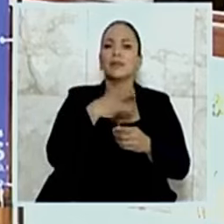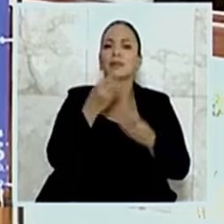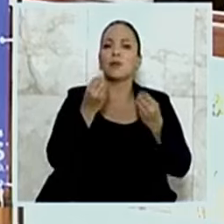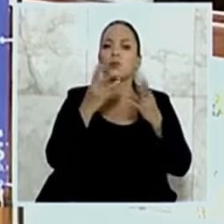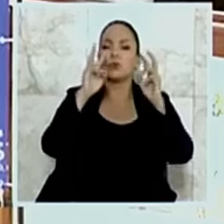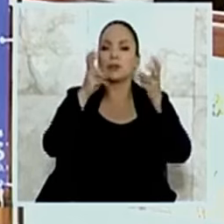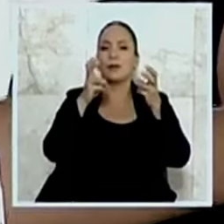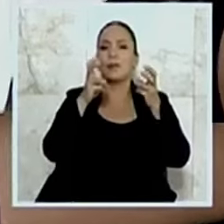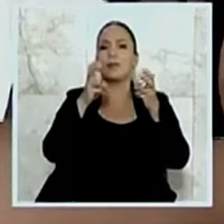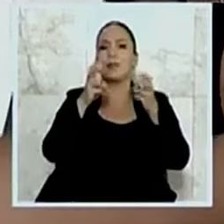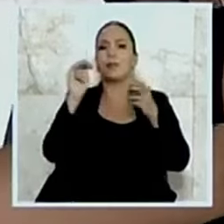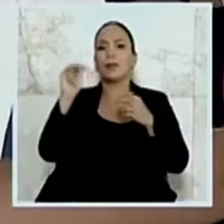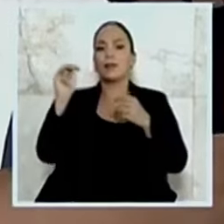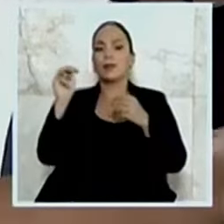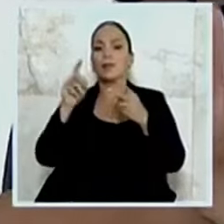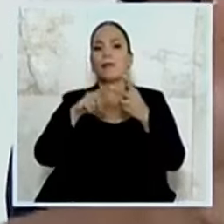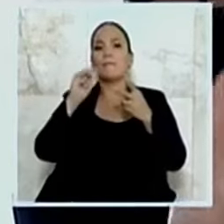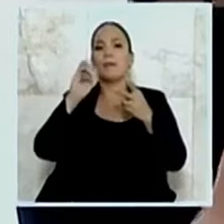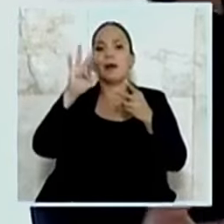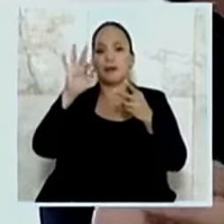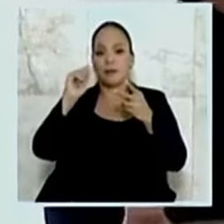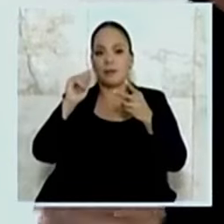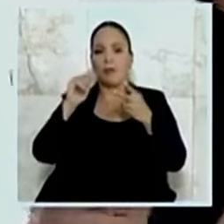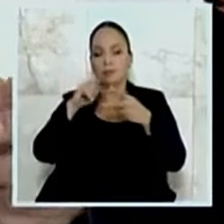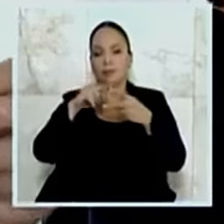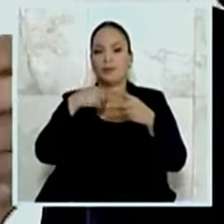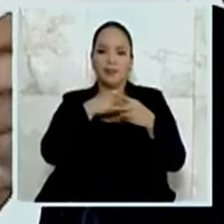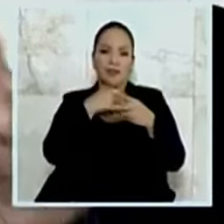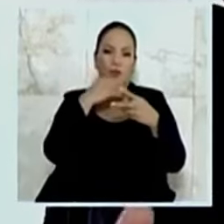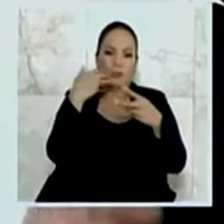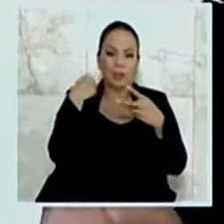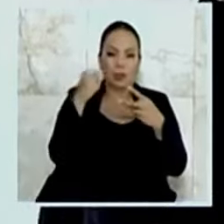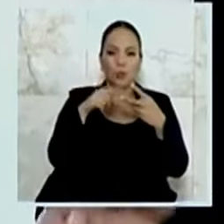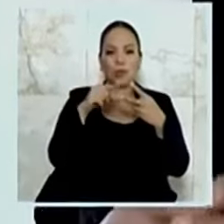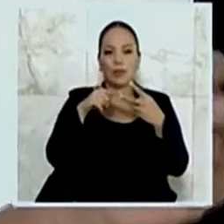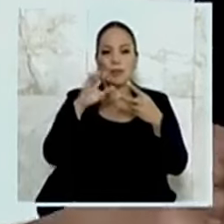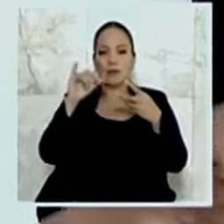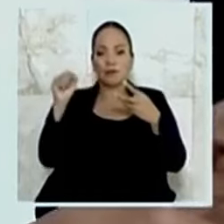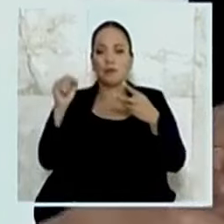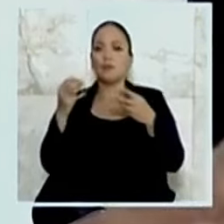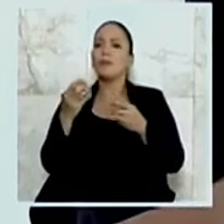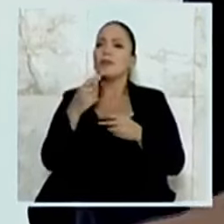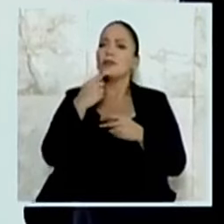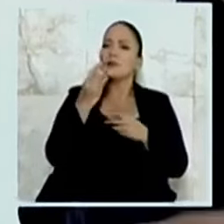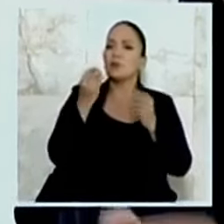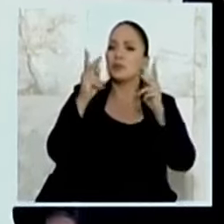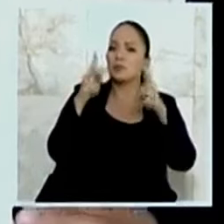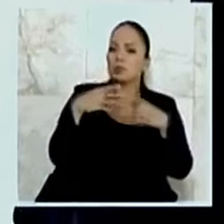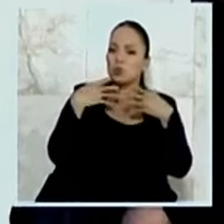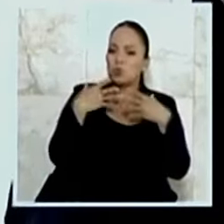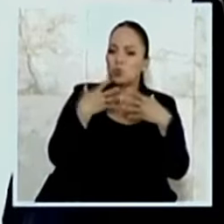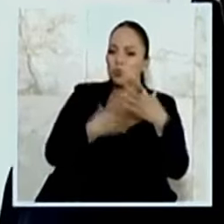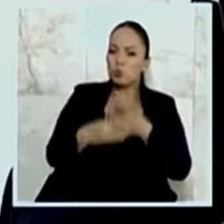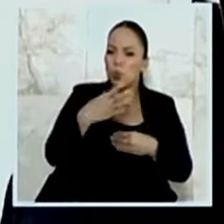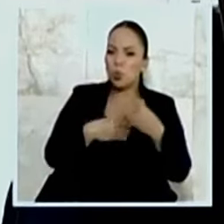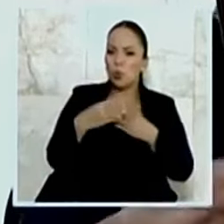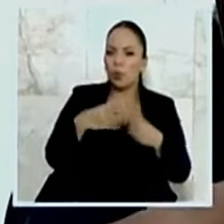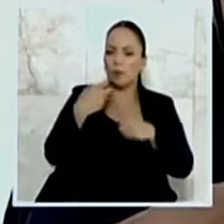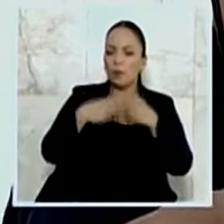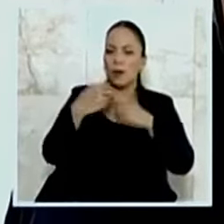a decir no más impuestos. Vea, yo quiero complementar. Perdón, ¿tiene una pregunta? Sí, señor, es que me interesaría mucho el criterio de doña Mari y de